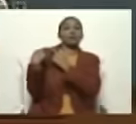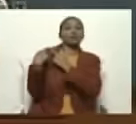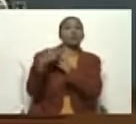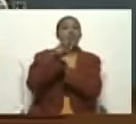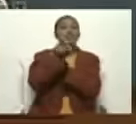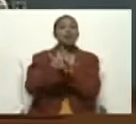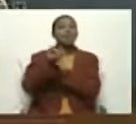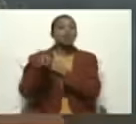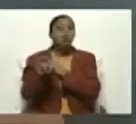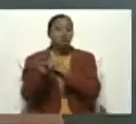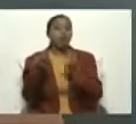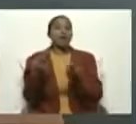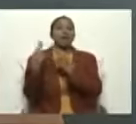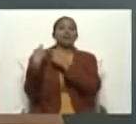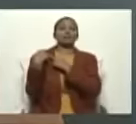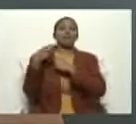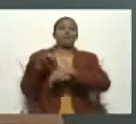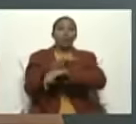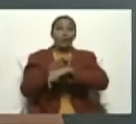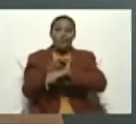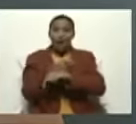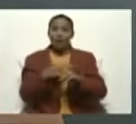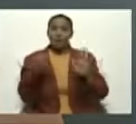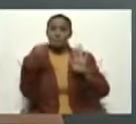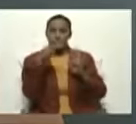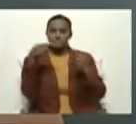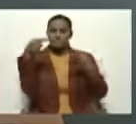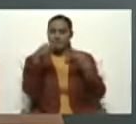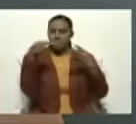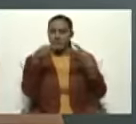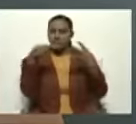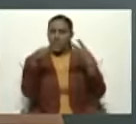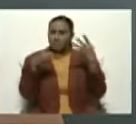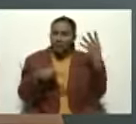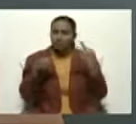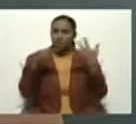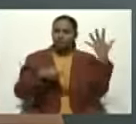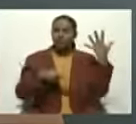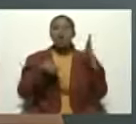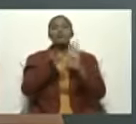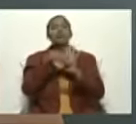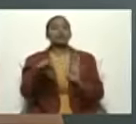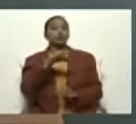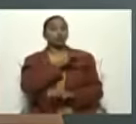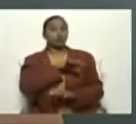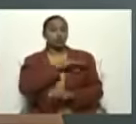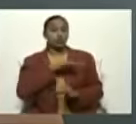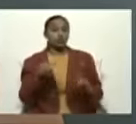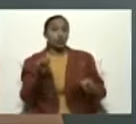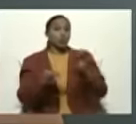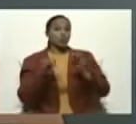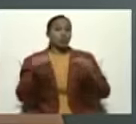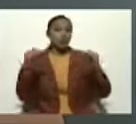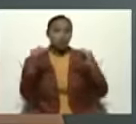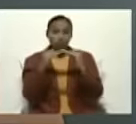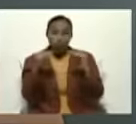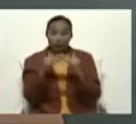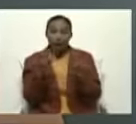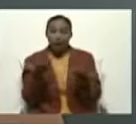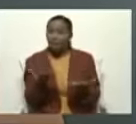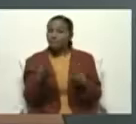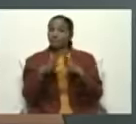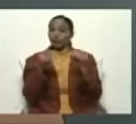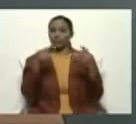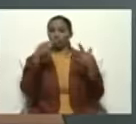ciudadanos y del Estado en función de garantizar ese Estado de Derecho Socialista, de Justicia Social. Bueno, pues era